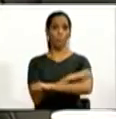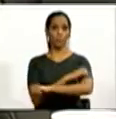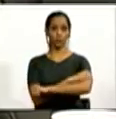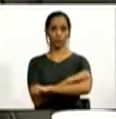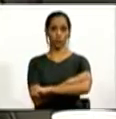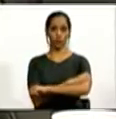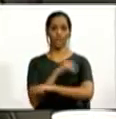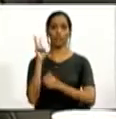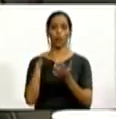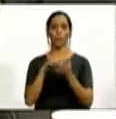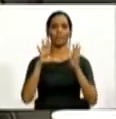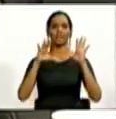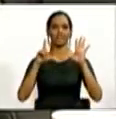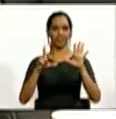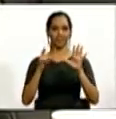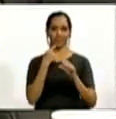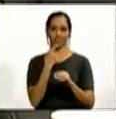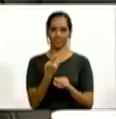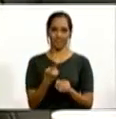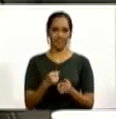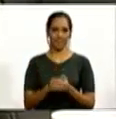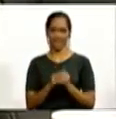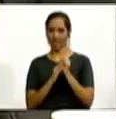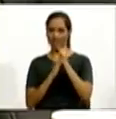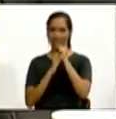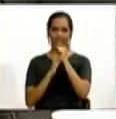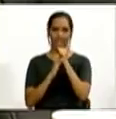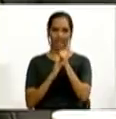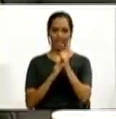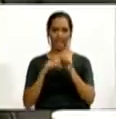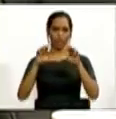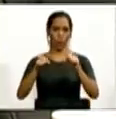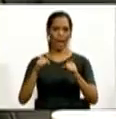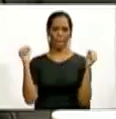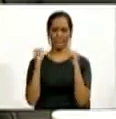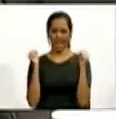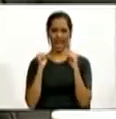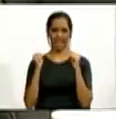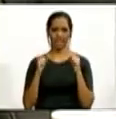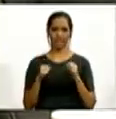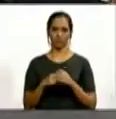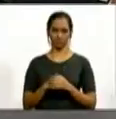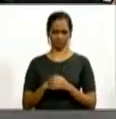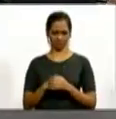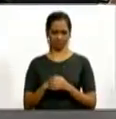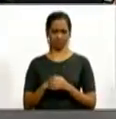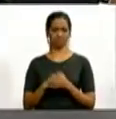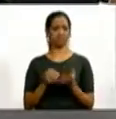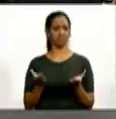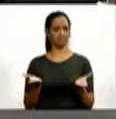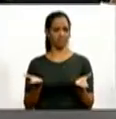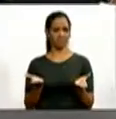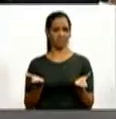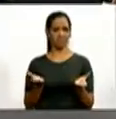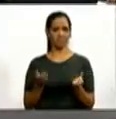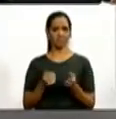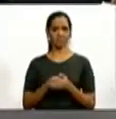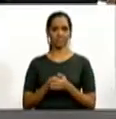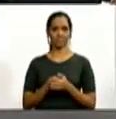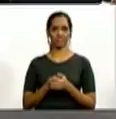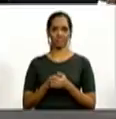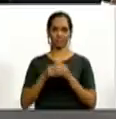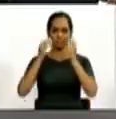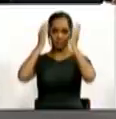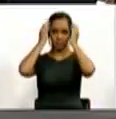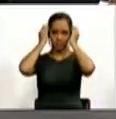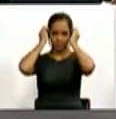Que en el 2017 decía que él iba a liderar la toma de Mérida, fue, ¿no? Claro. El Estado de México. De hecho, él cuando... ¿Así? Así, mira.